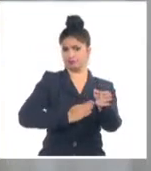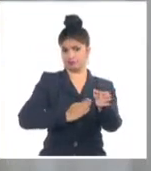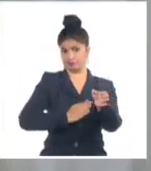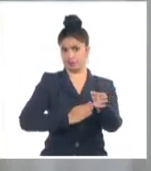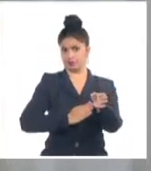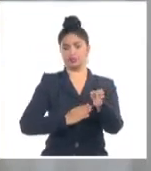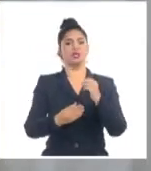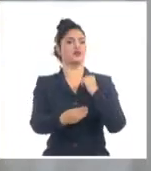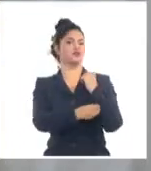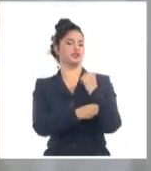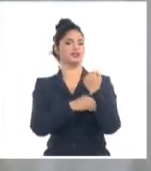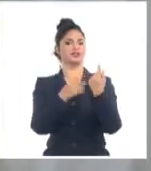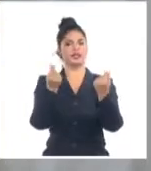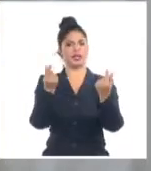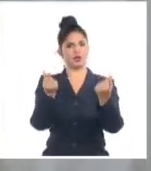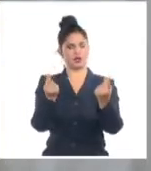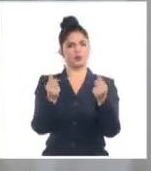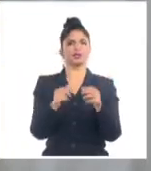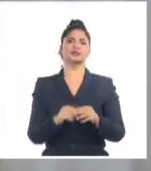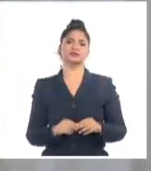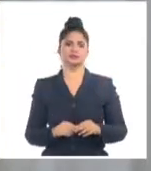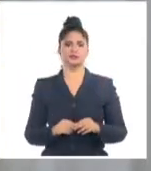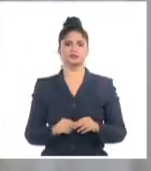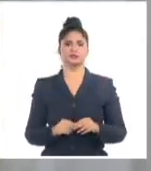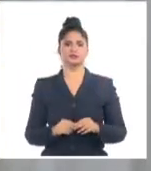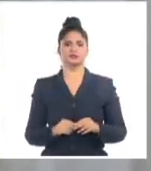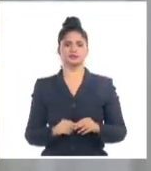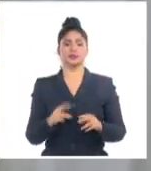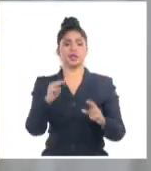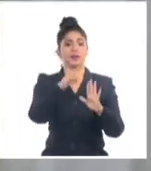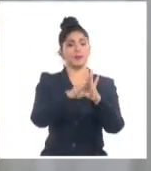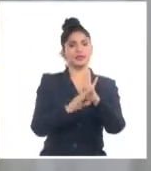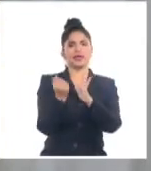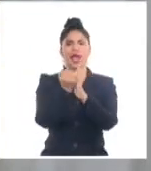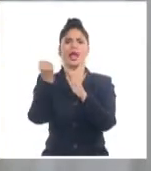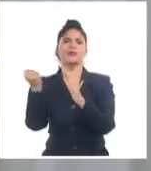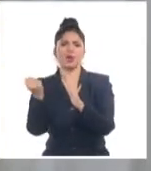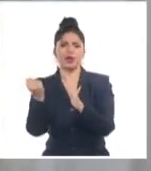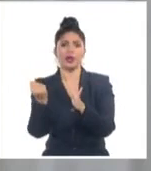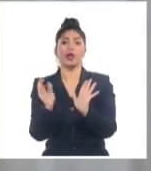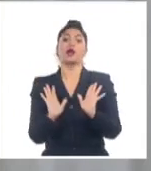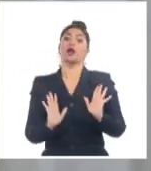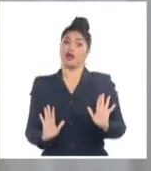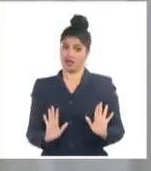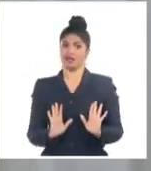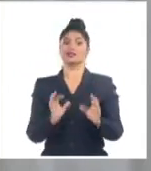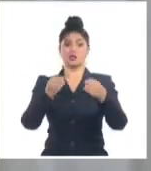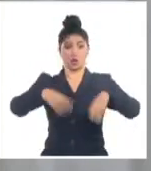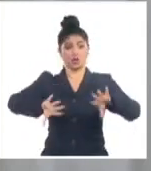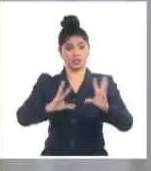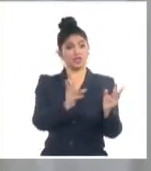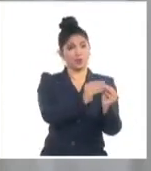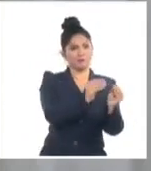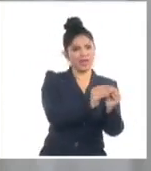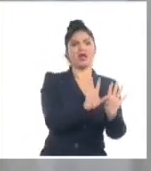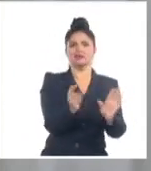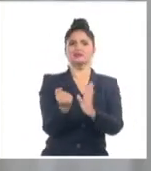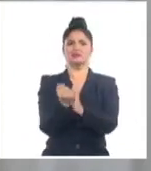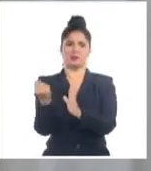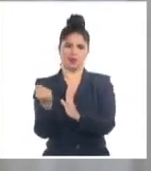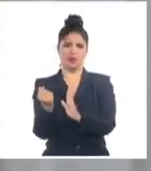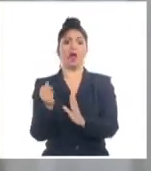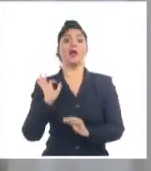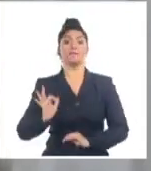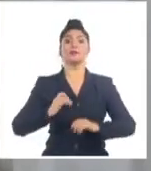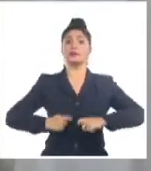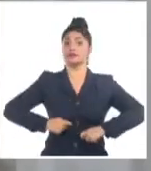2024 solo se implementarán si están creadas las condiciones para ello. Defendiendo este principio, se ha tomado la decisión